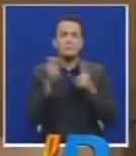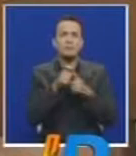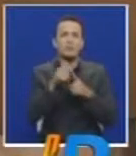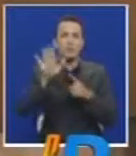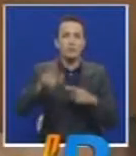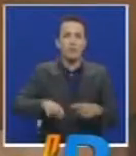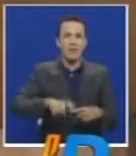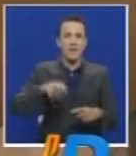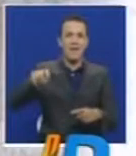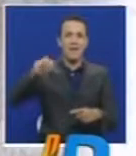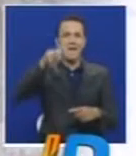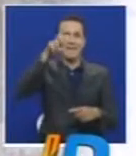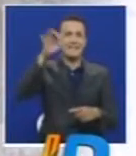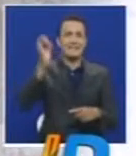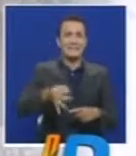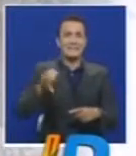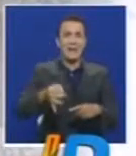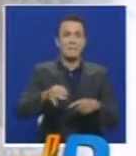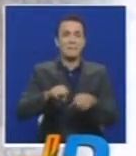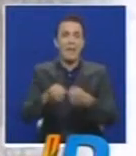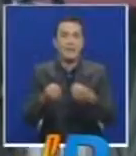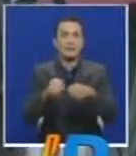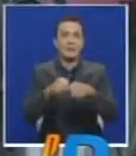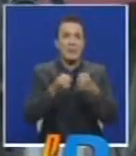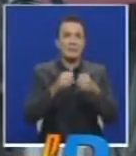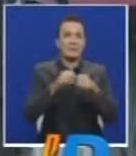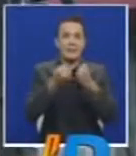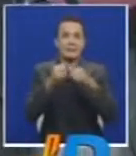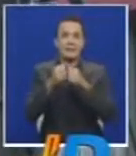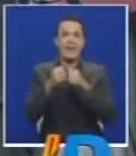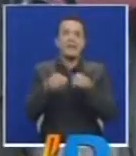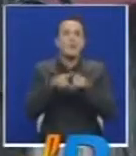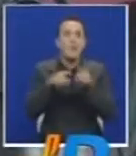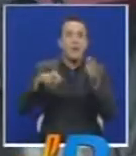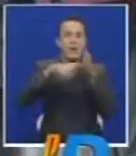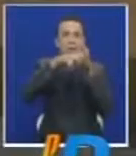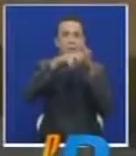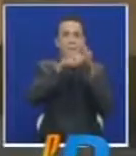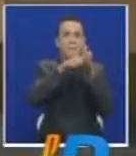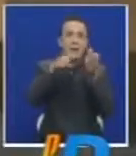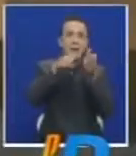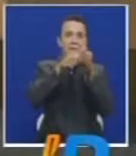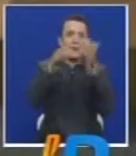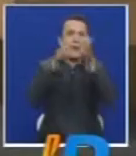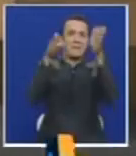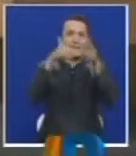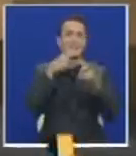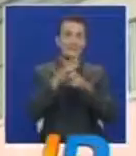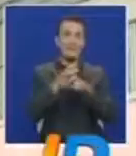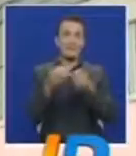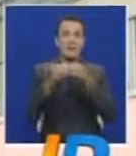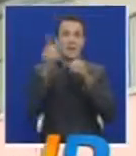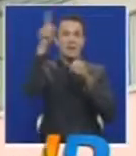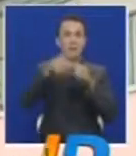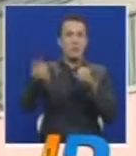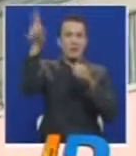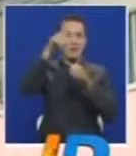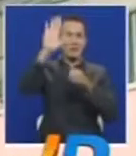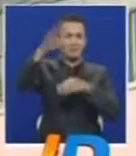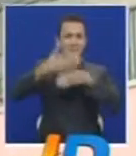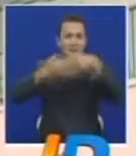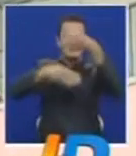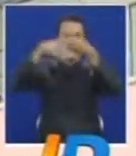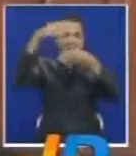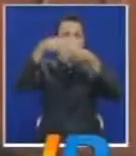las gradas, que cada vez se desprenden un poco más de los apartamentos. Son tan grandes los huecos generados por la separación de las paredes que ya han